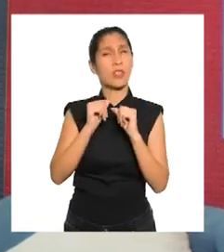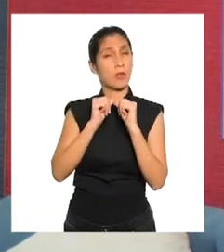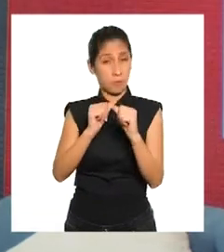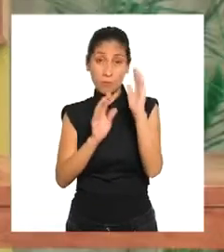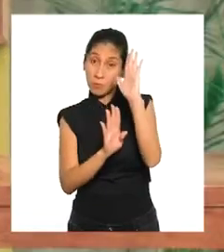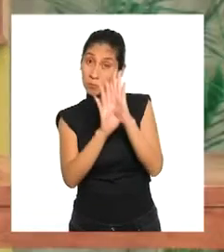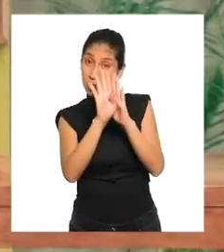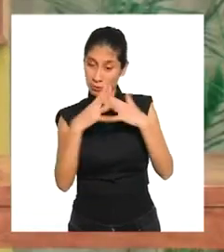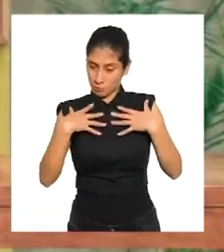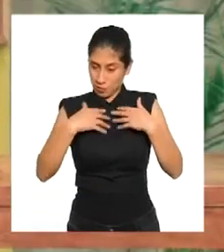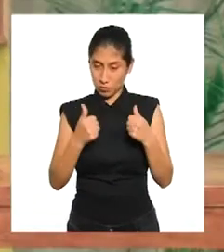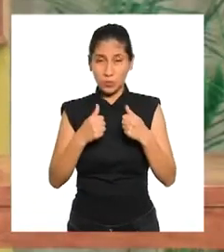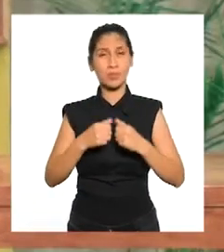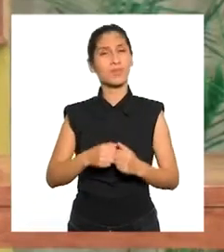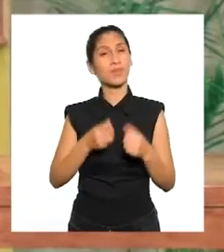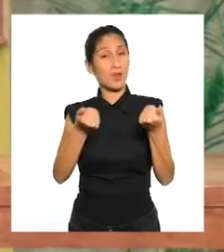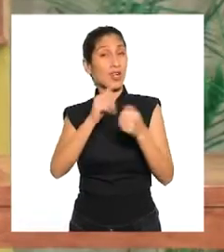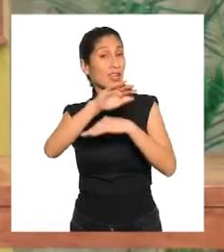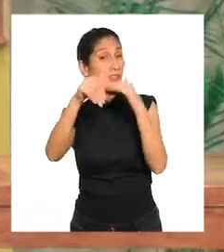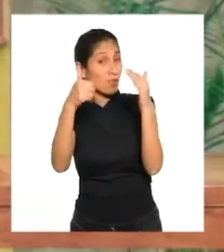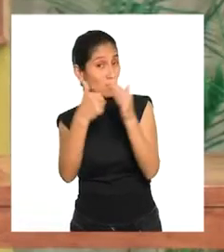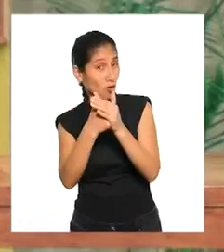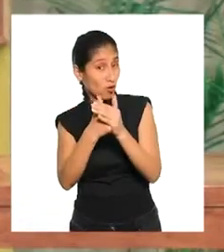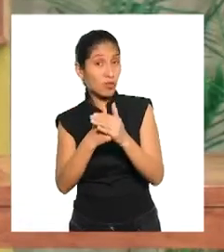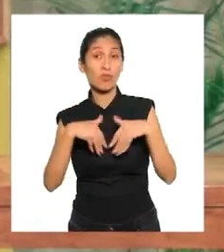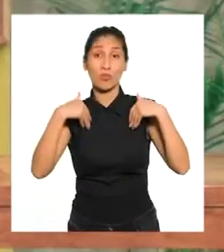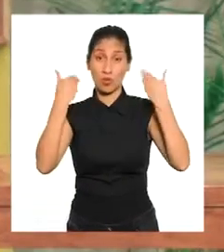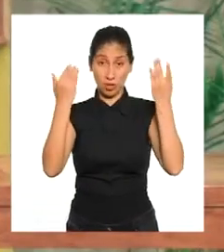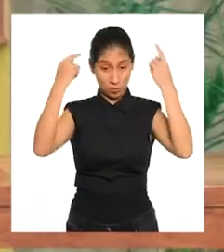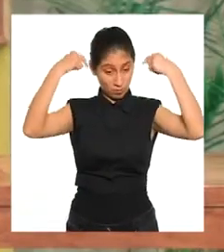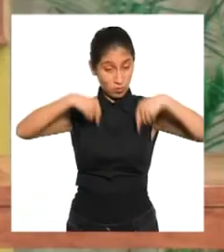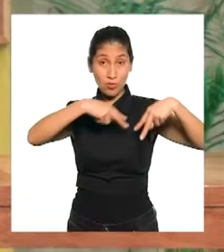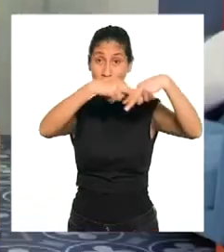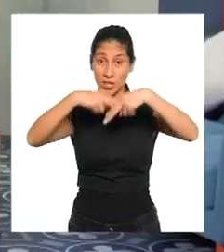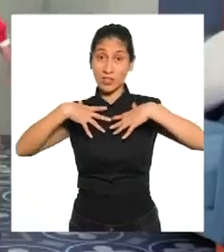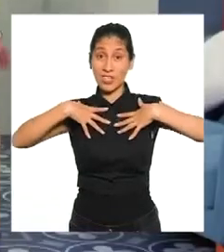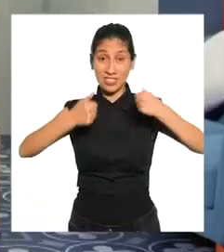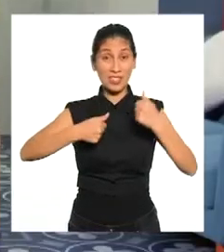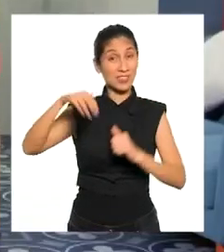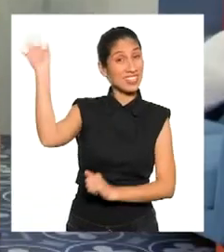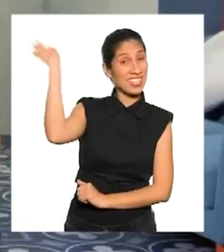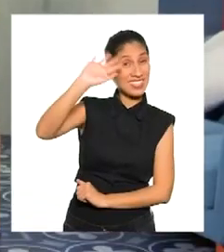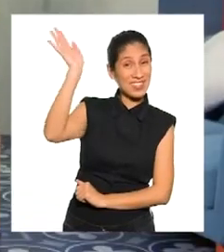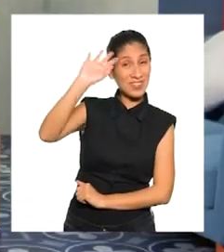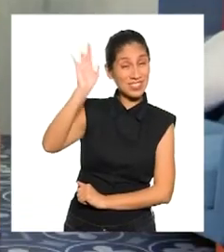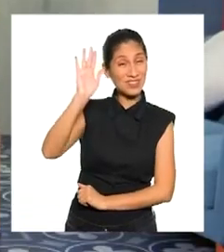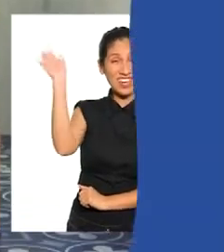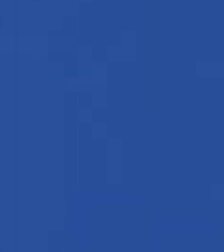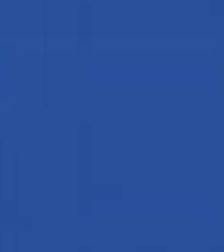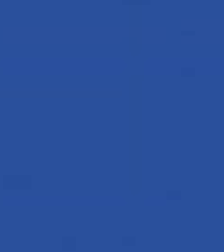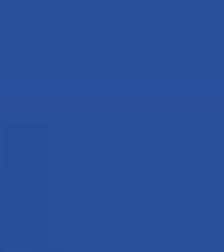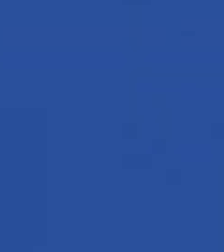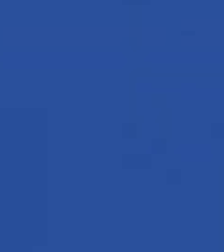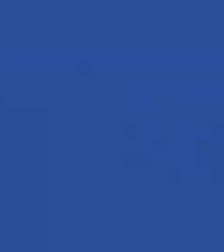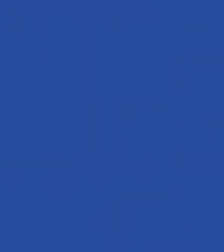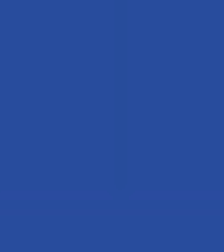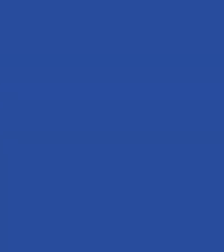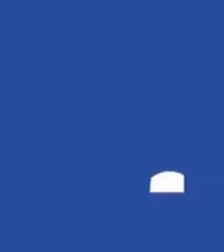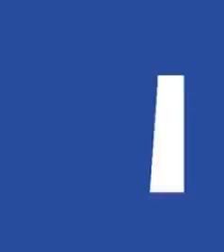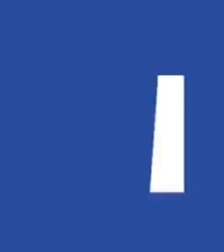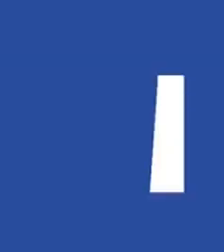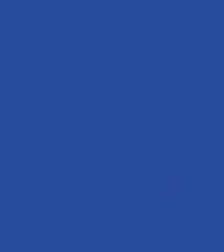salud. Porque todas y todos podemos ser agentes activos de nuestra salud. ¡Hasta la próxima! ¡Adiós, cuídense!